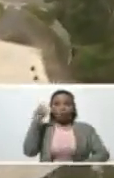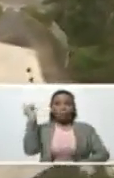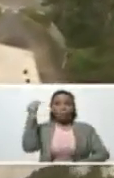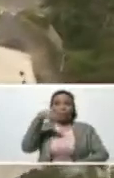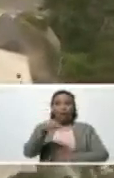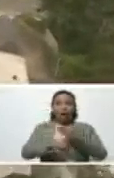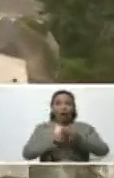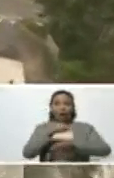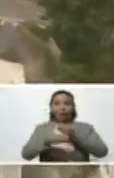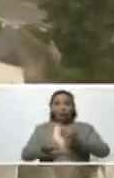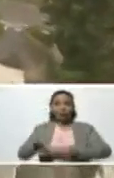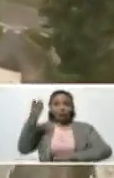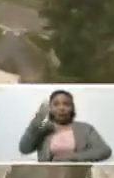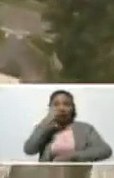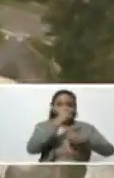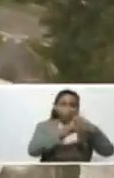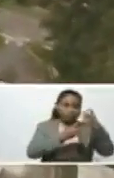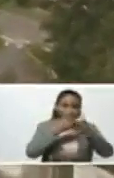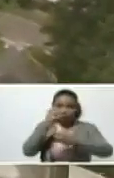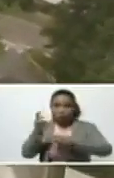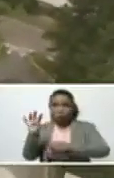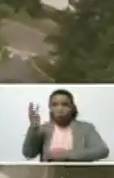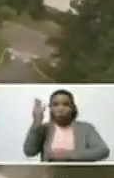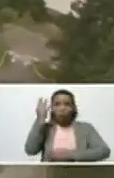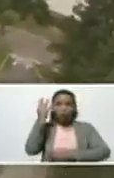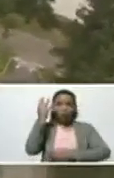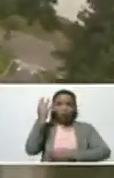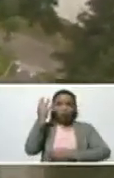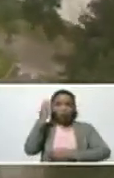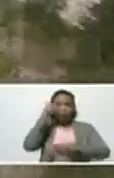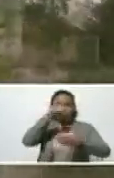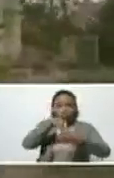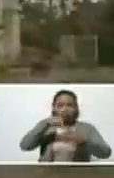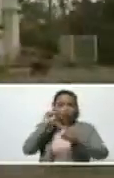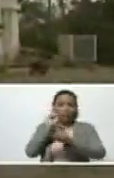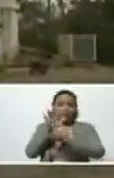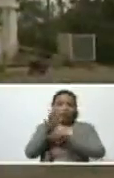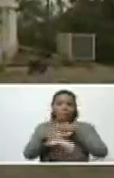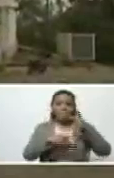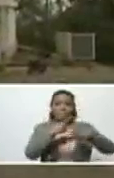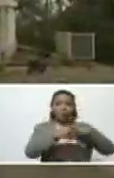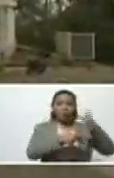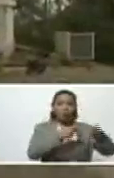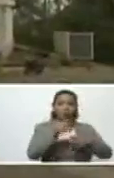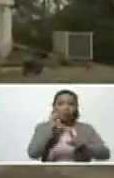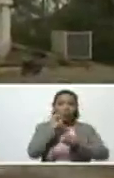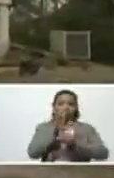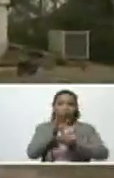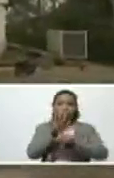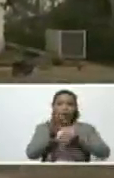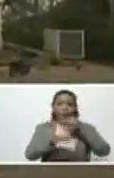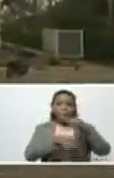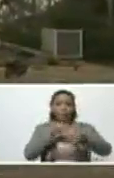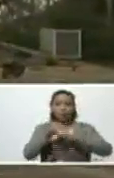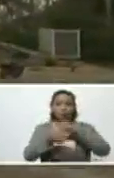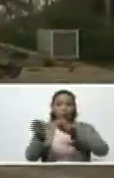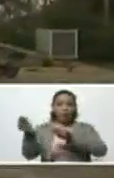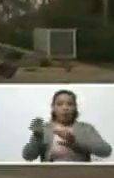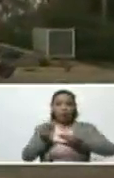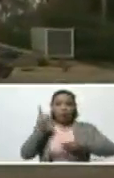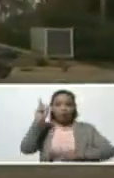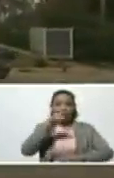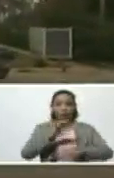un importante recorrido por el cuarto de cultivo celular, donde se procesan las células. Ha sido la explicación que le ha dado